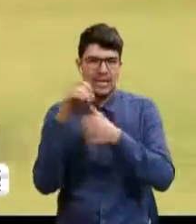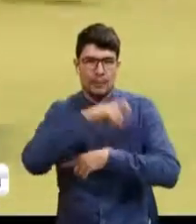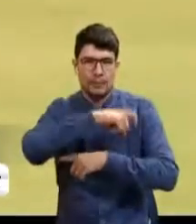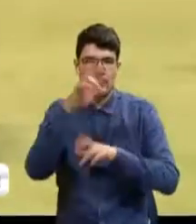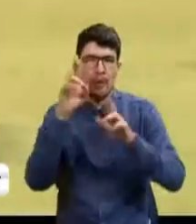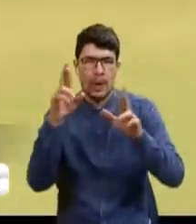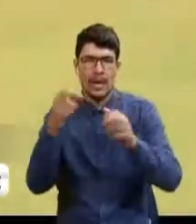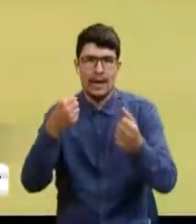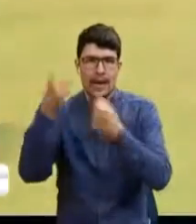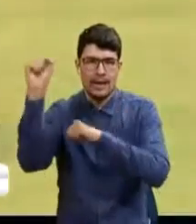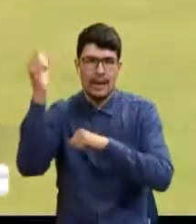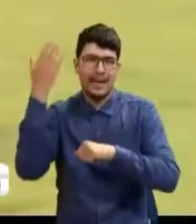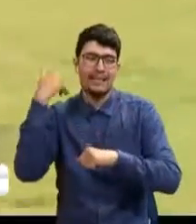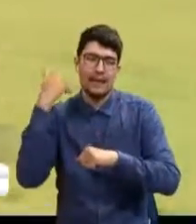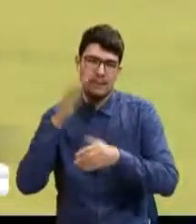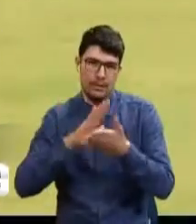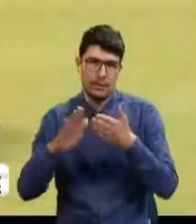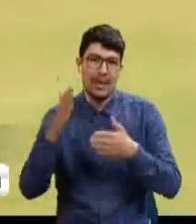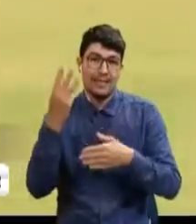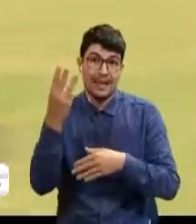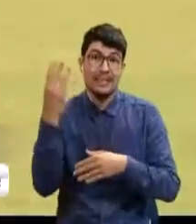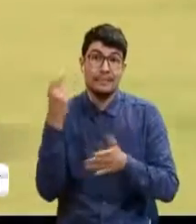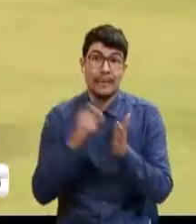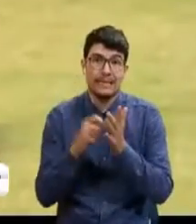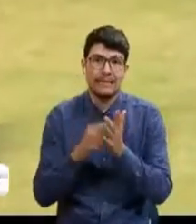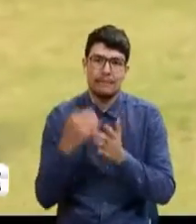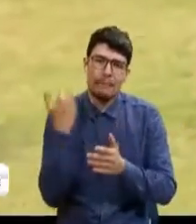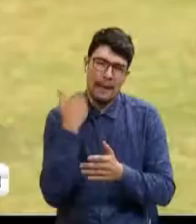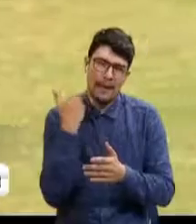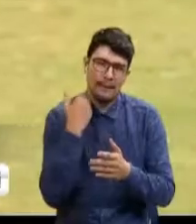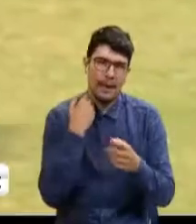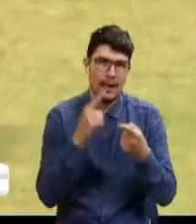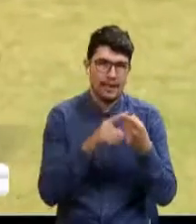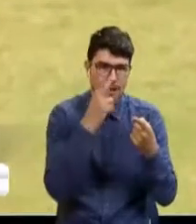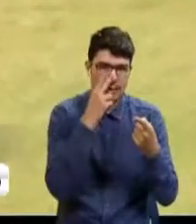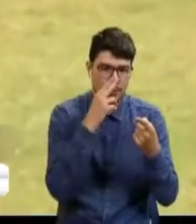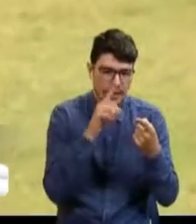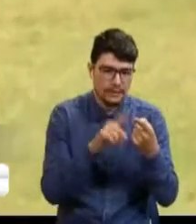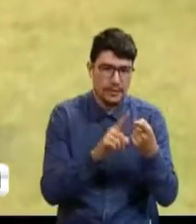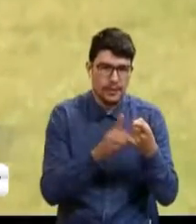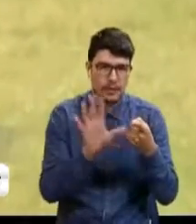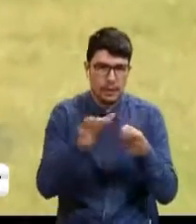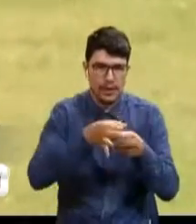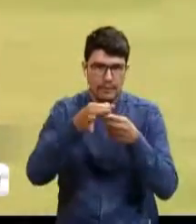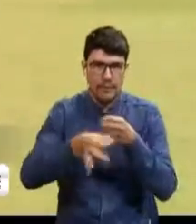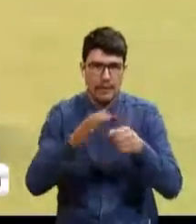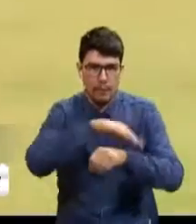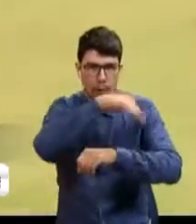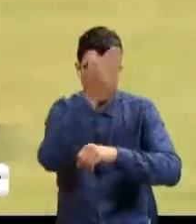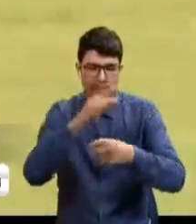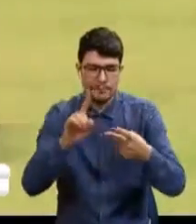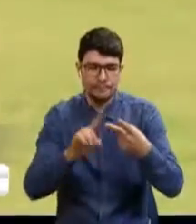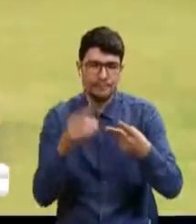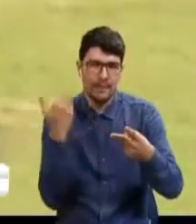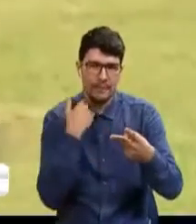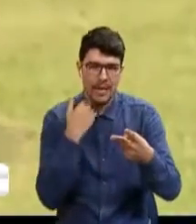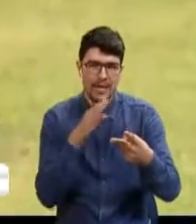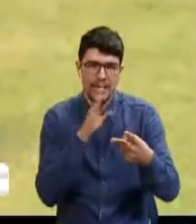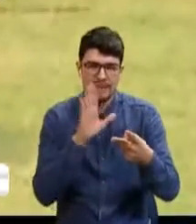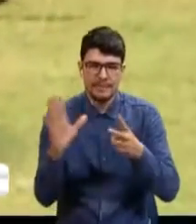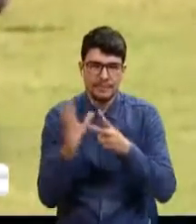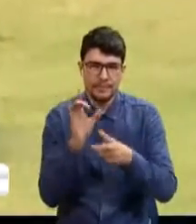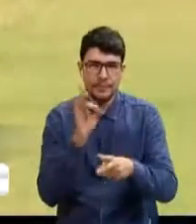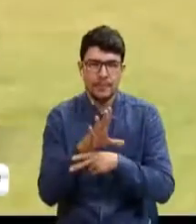tres victorias derrotas mejor que lleva en línea perdió con atlético nacional en la capital de la montaña perdió con